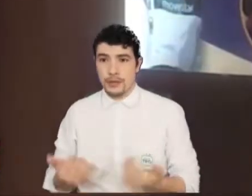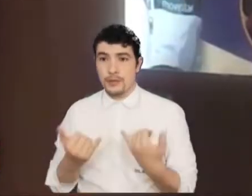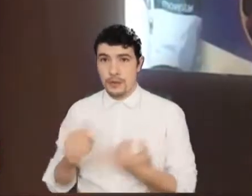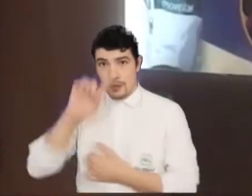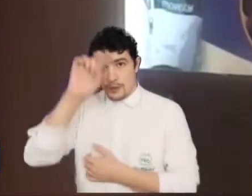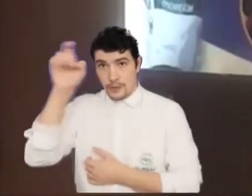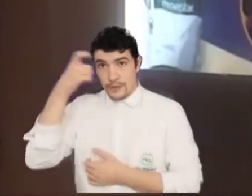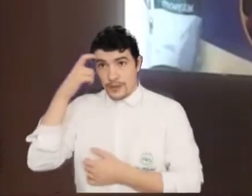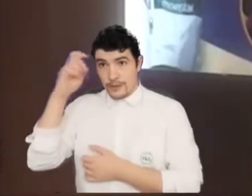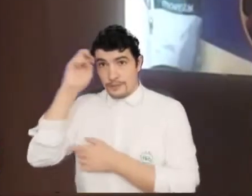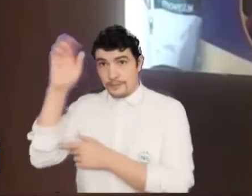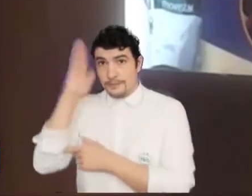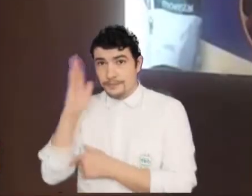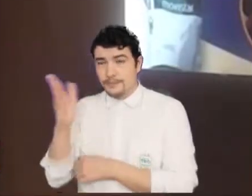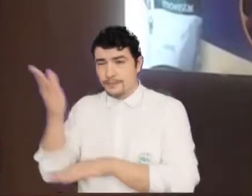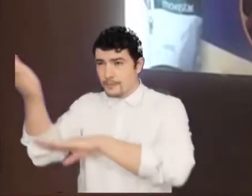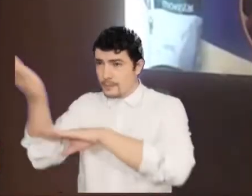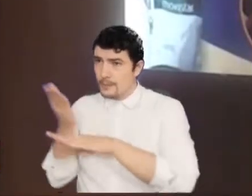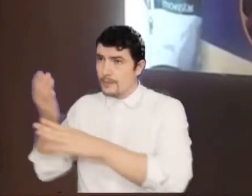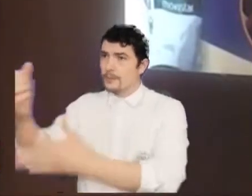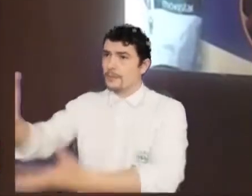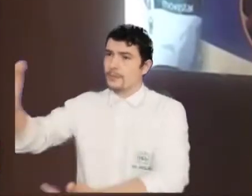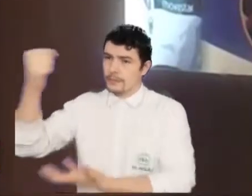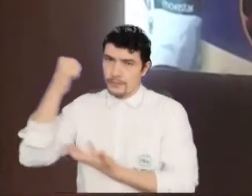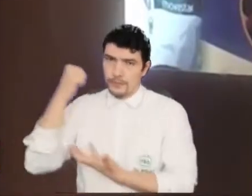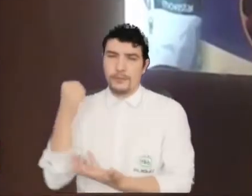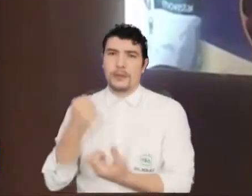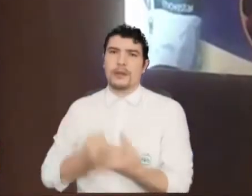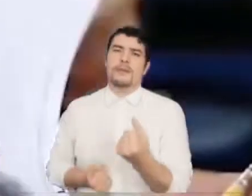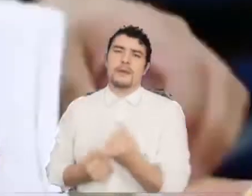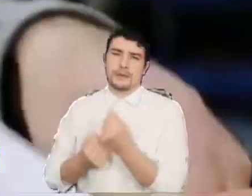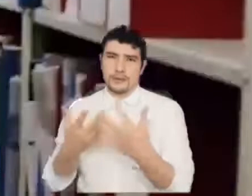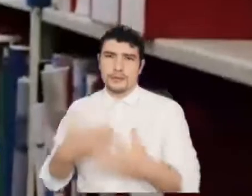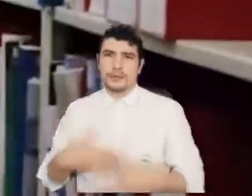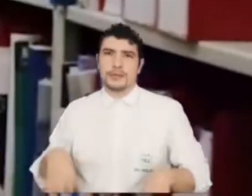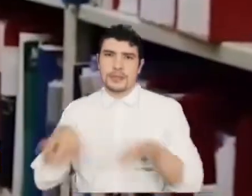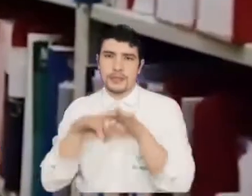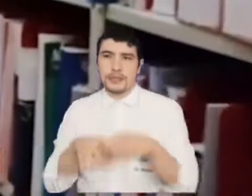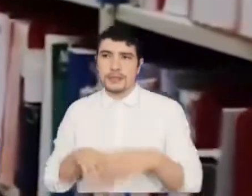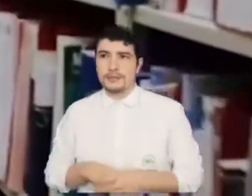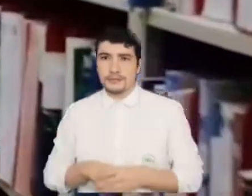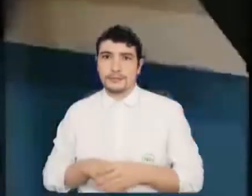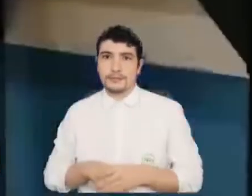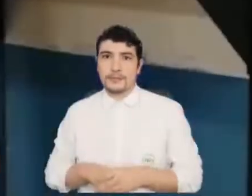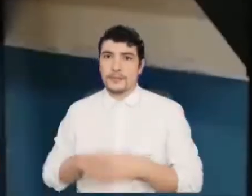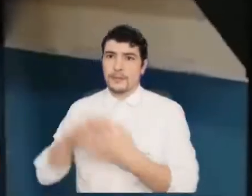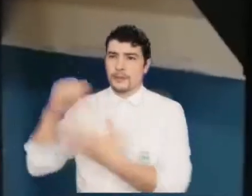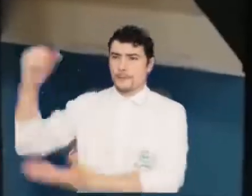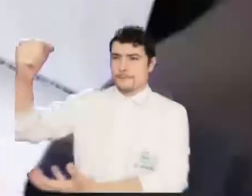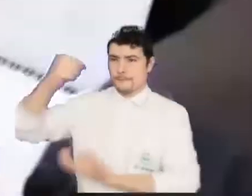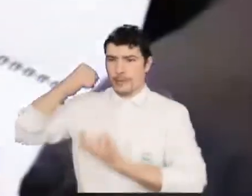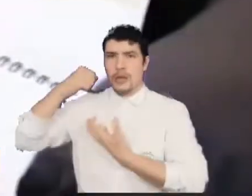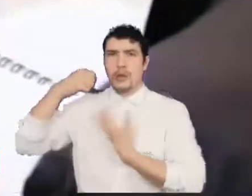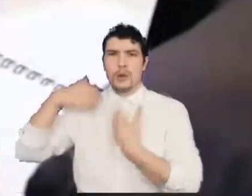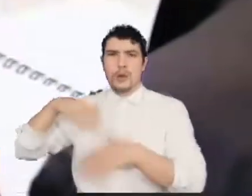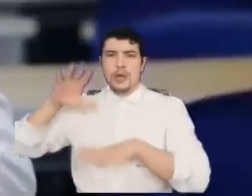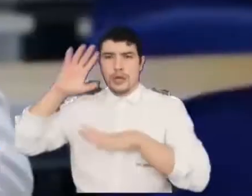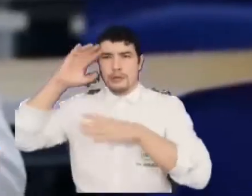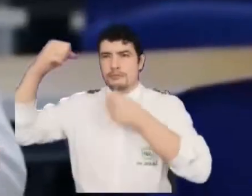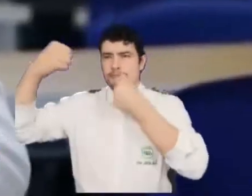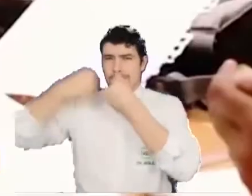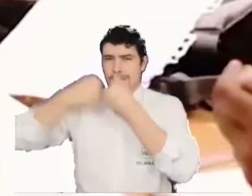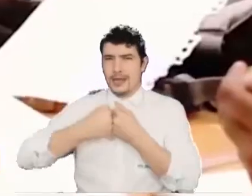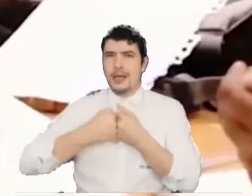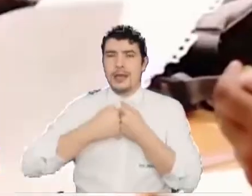apoyo financiero como lo han realizado otras universidades del país, logrando una alianza estratégica entre universidad,